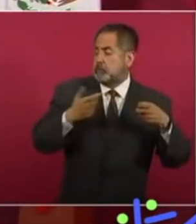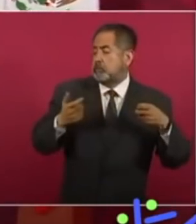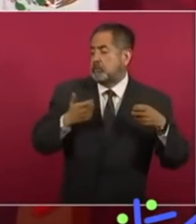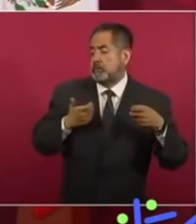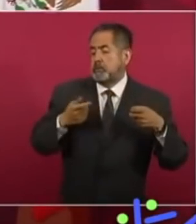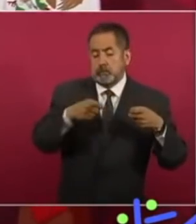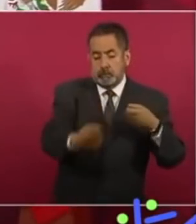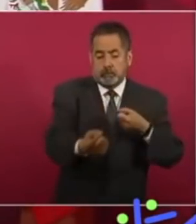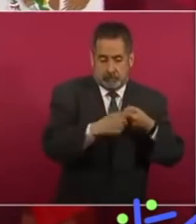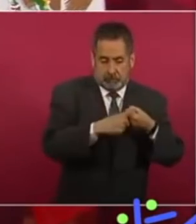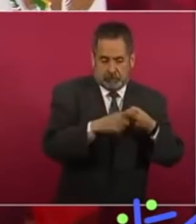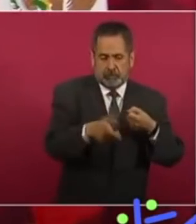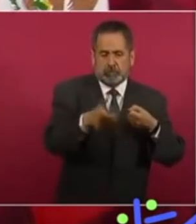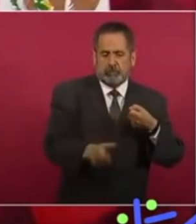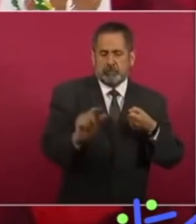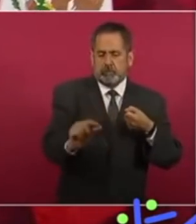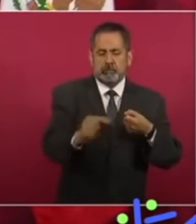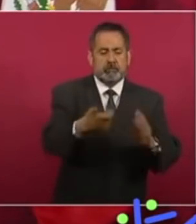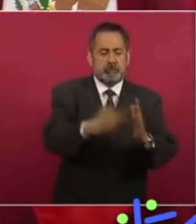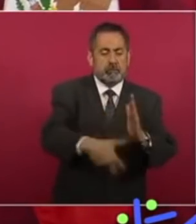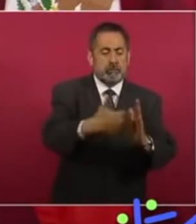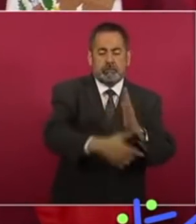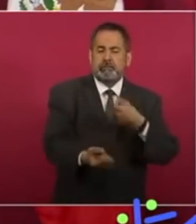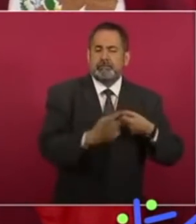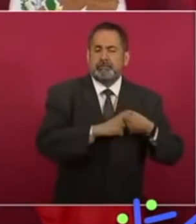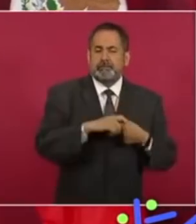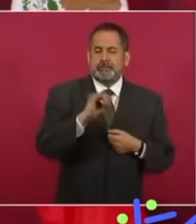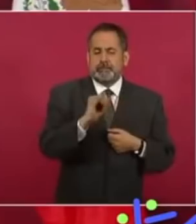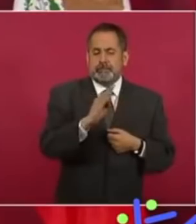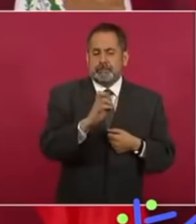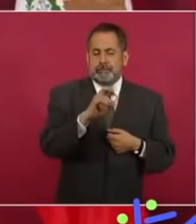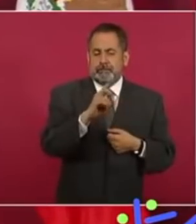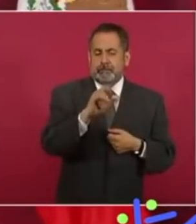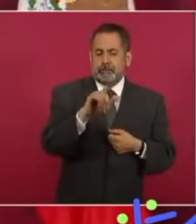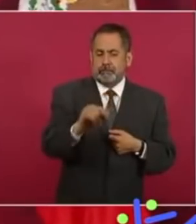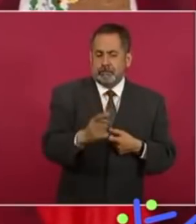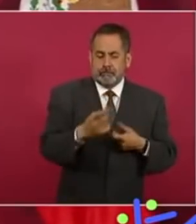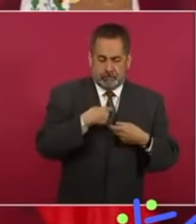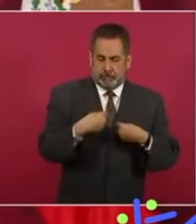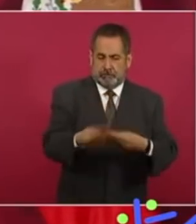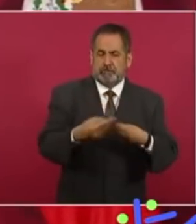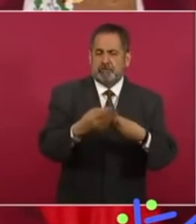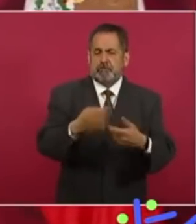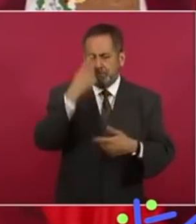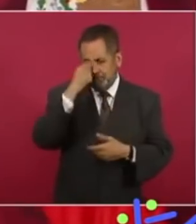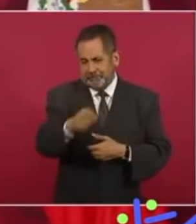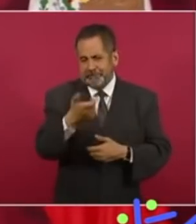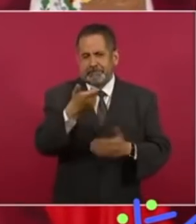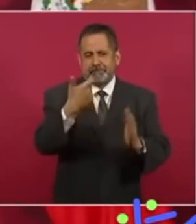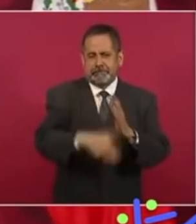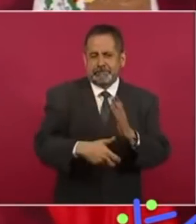todo la hipocresía tan sucia con la que se han manejado. ¿Cómo es posible que a Margarita Zavala no le diera vergüenza